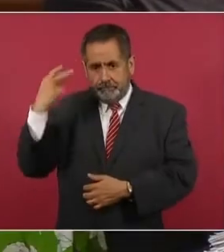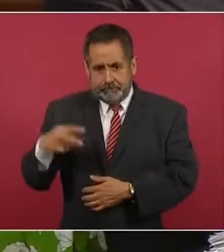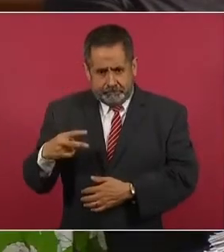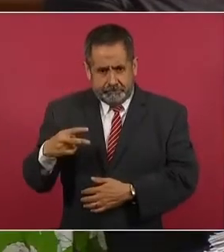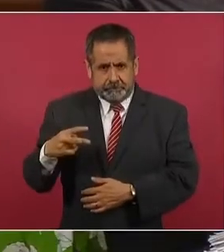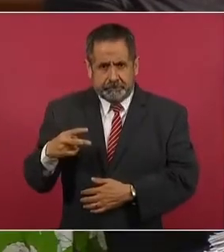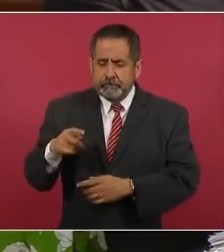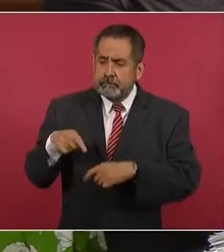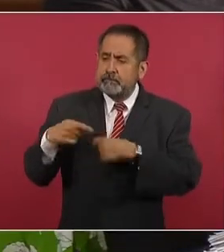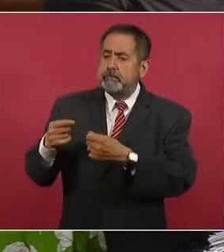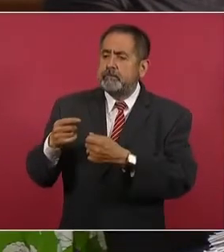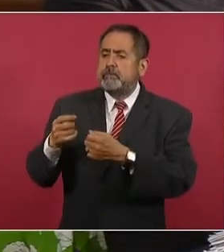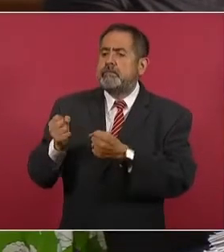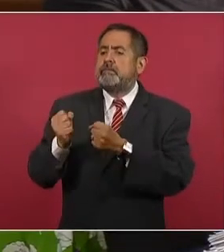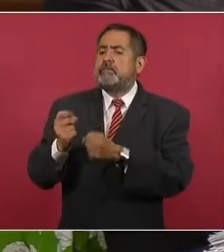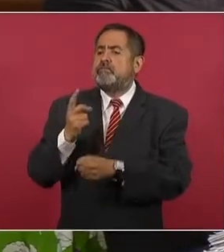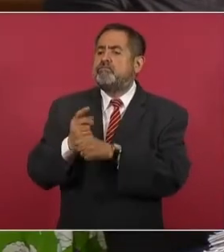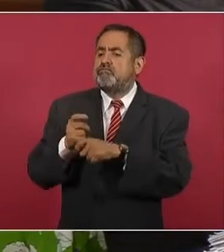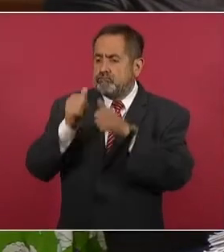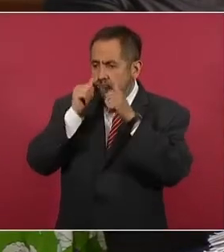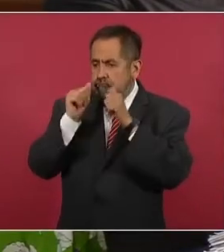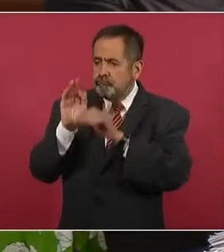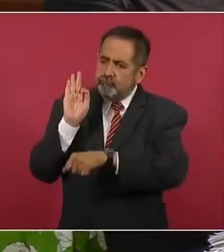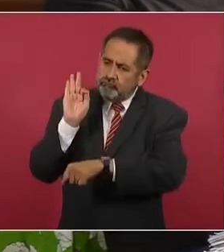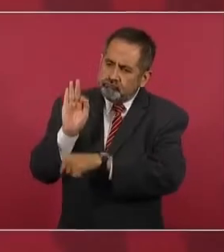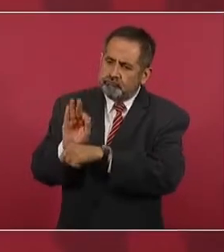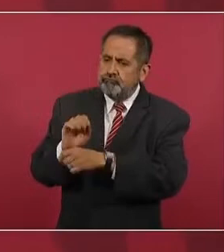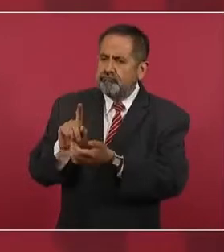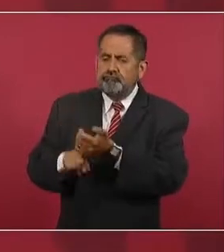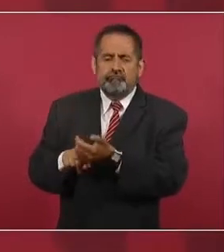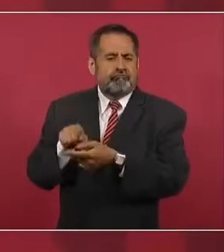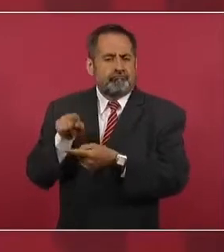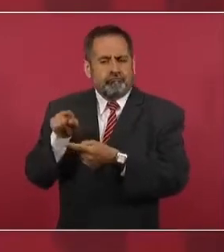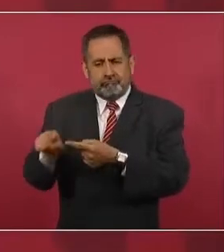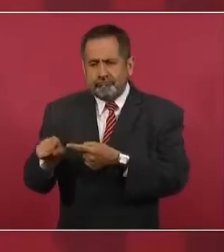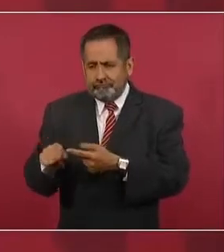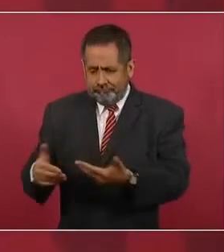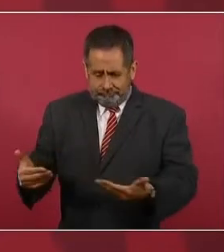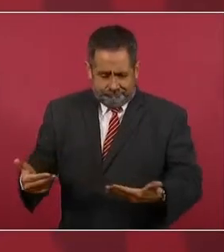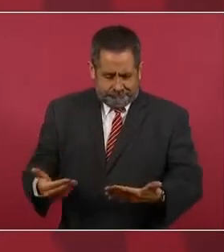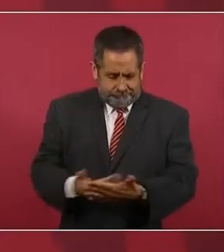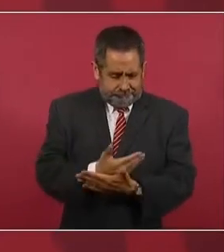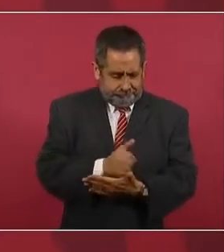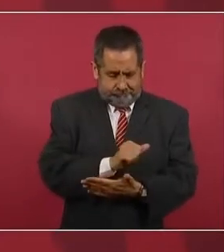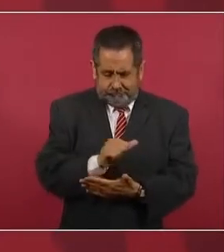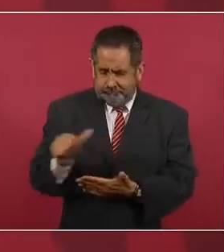tenga seguridad social desde que nace hasta que muere,